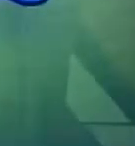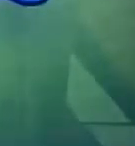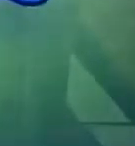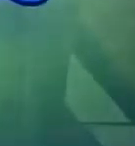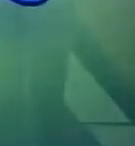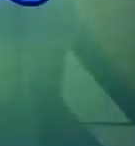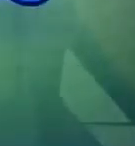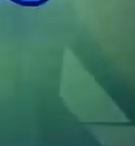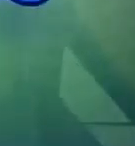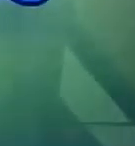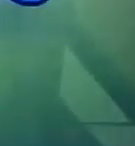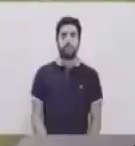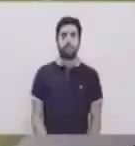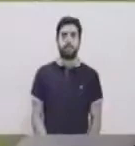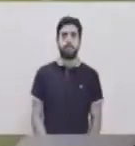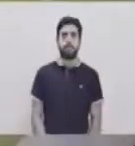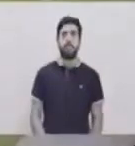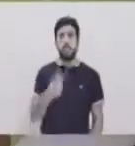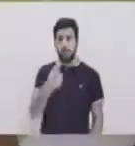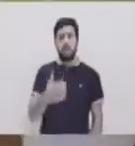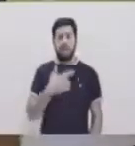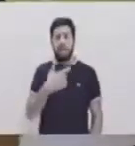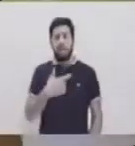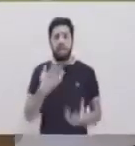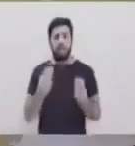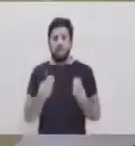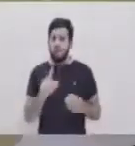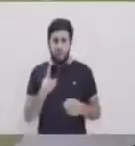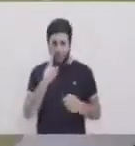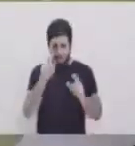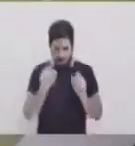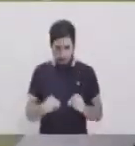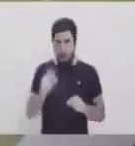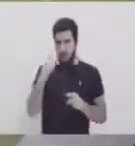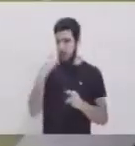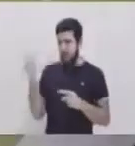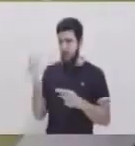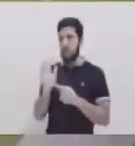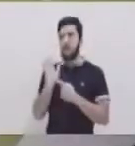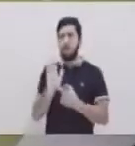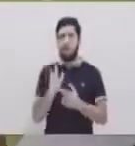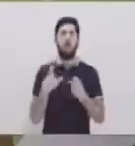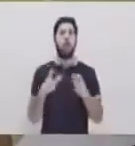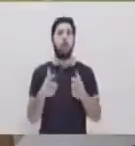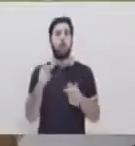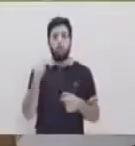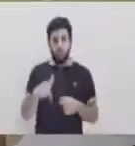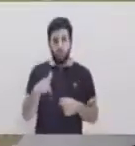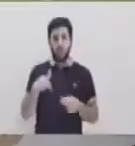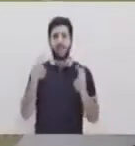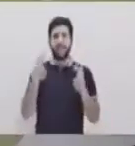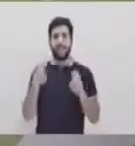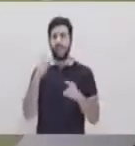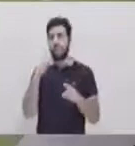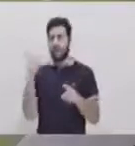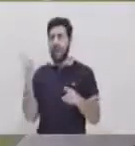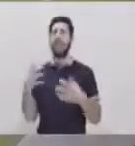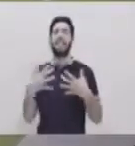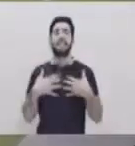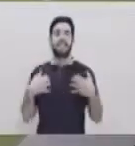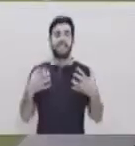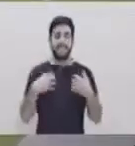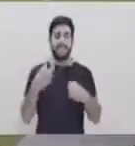Ciencias naturales. Pierde el miedo y atrévete a experimentar. Bienvenidos al segmento de Ciencias Naturales. Hoy